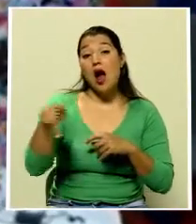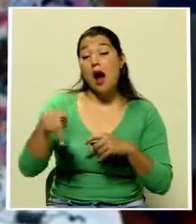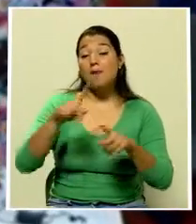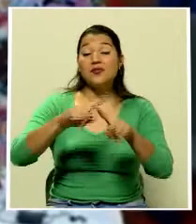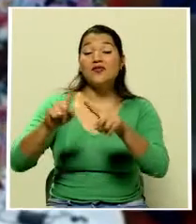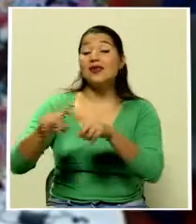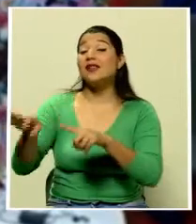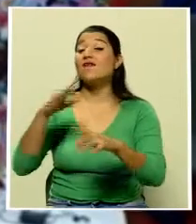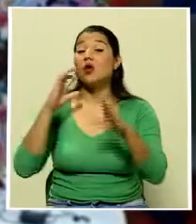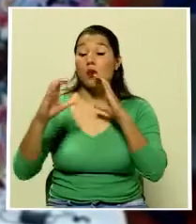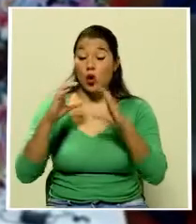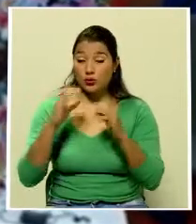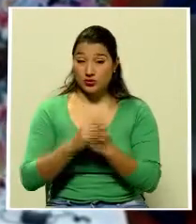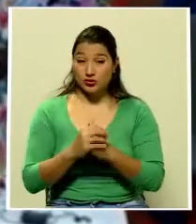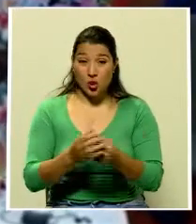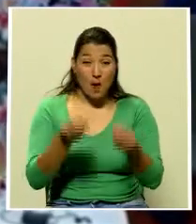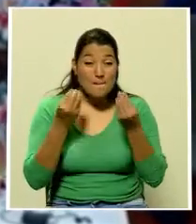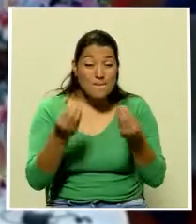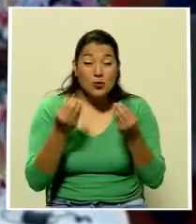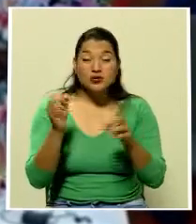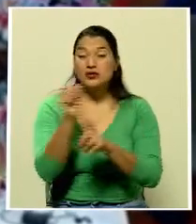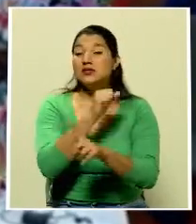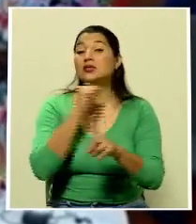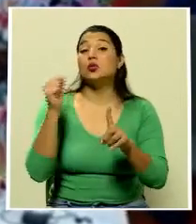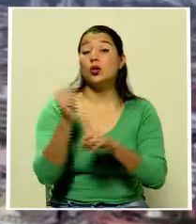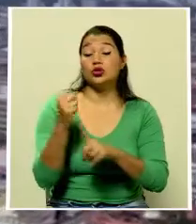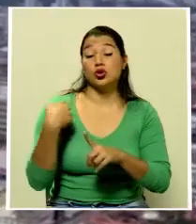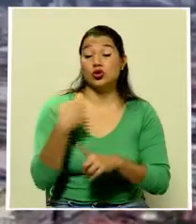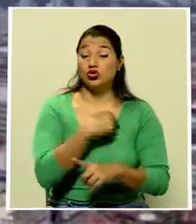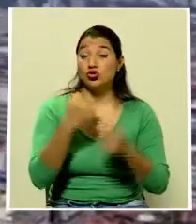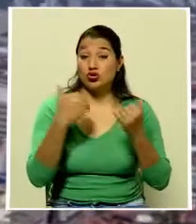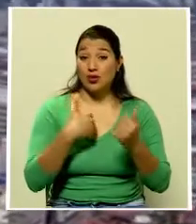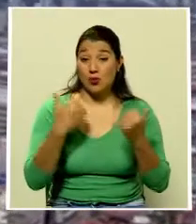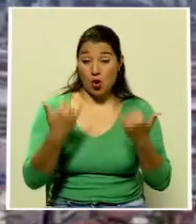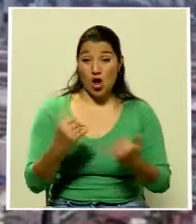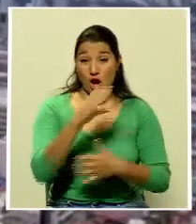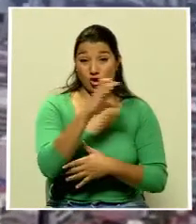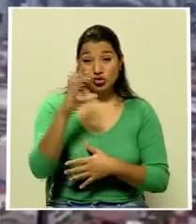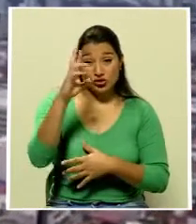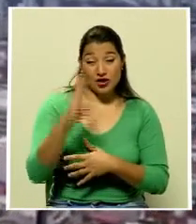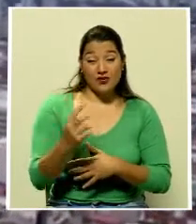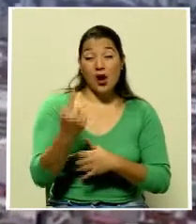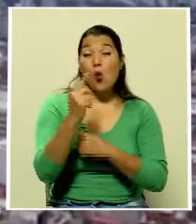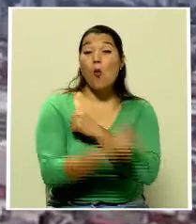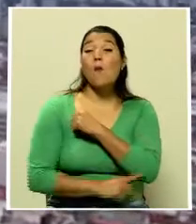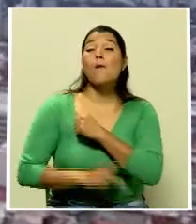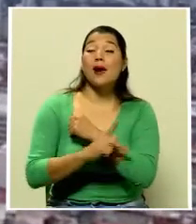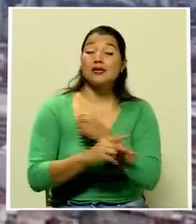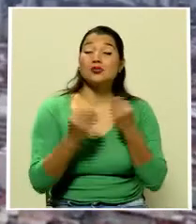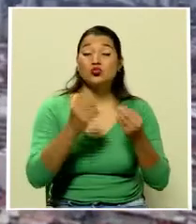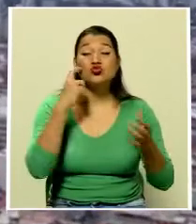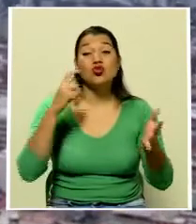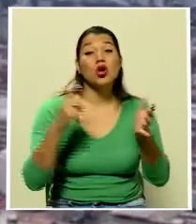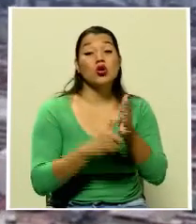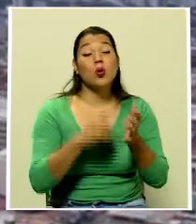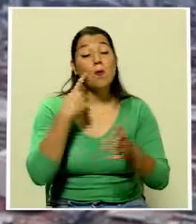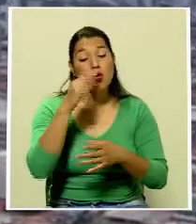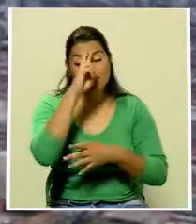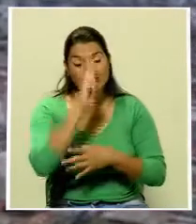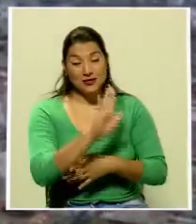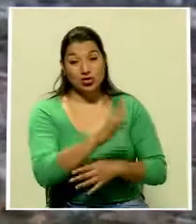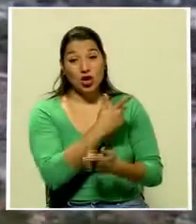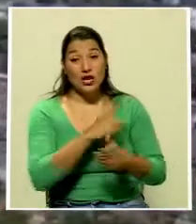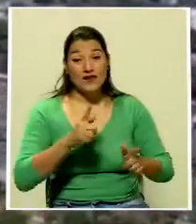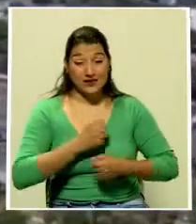de comunicación. Son muchísimas las circunstancias que nos rodea. Costa Rica es uno de los países más reconocidos por el respeto a su libertad de